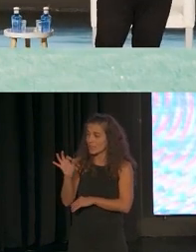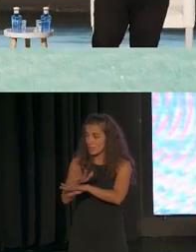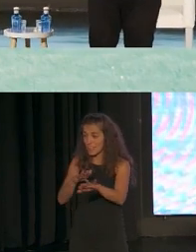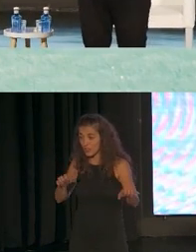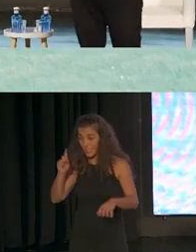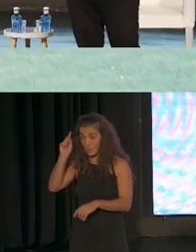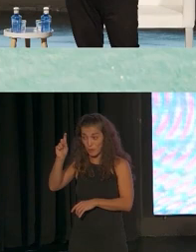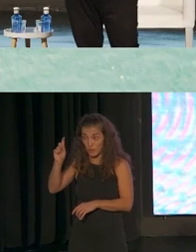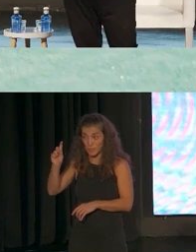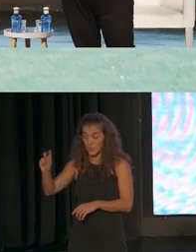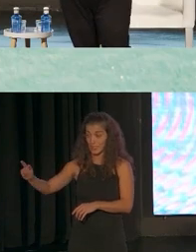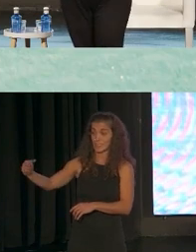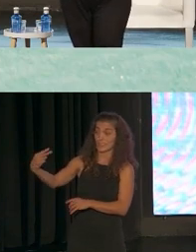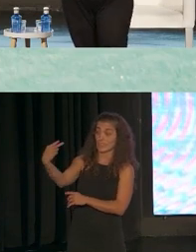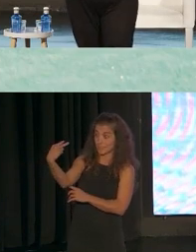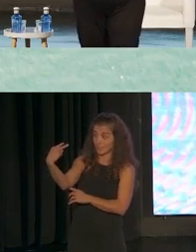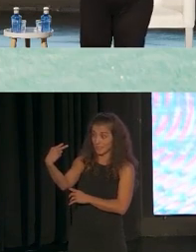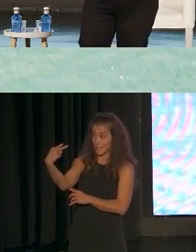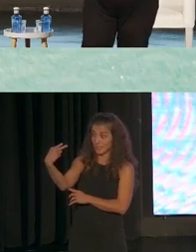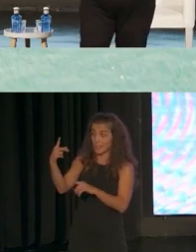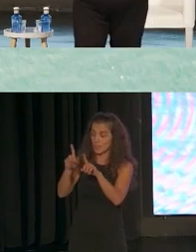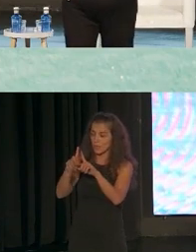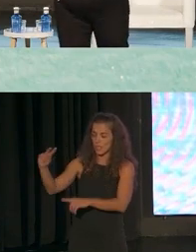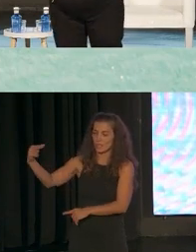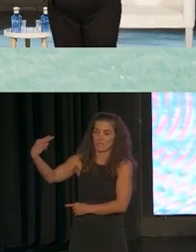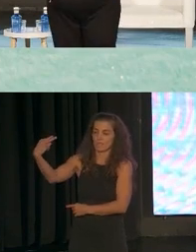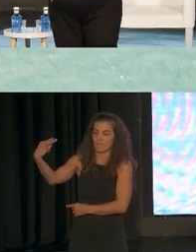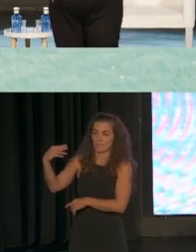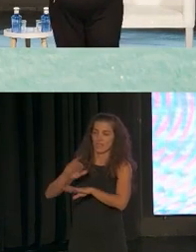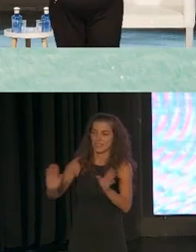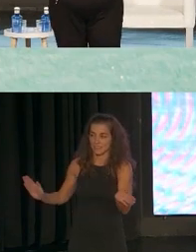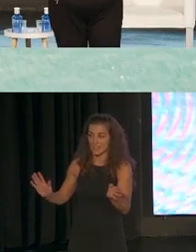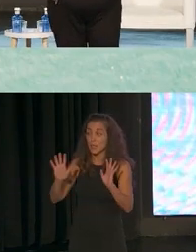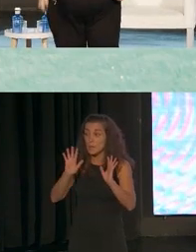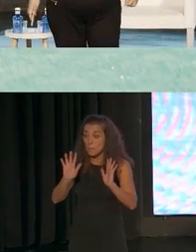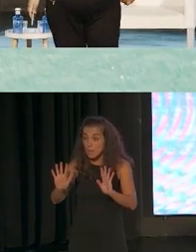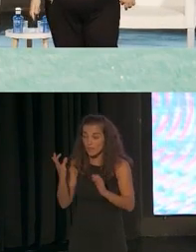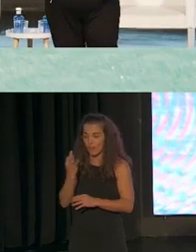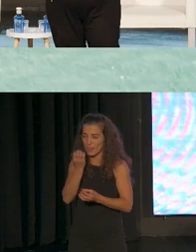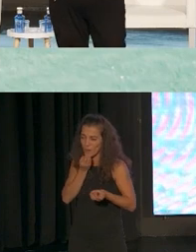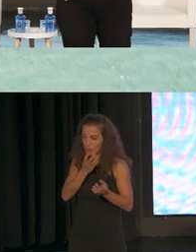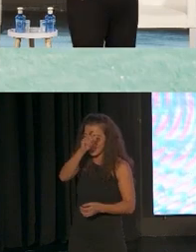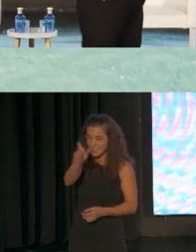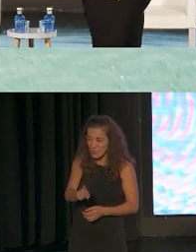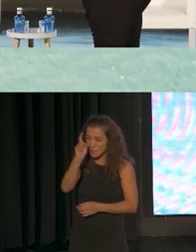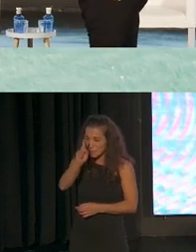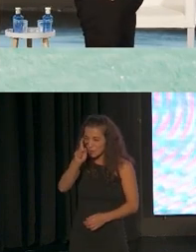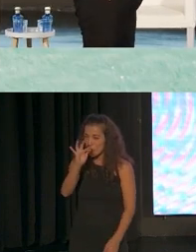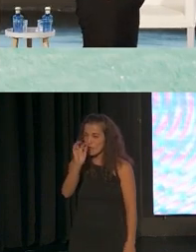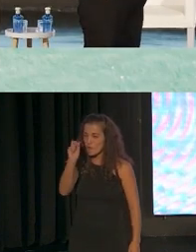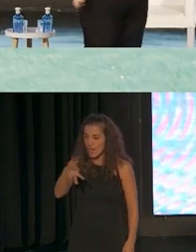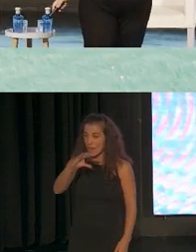profesores me miraban Y se quedaban ahí pero os tengo que contar que Francisco Francisco hizo todo